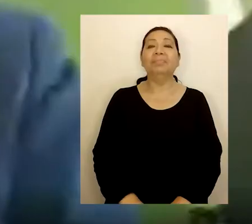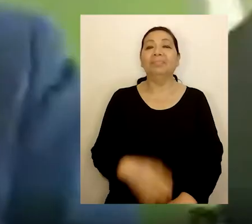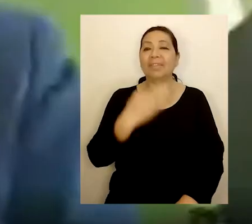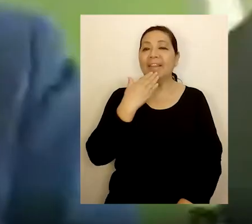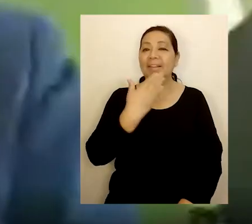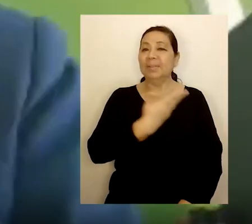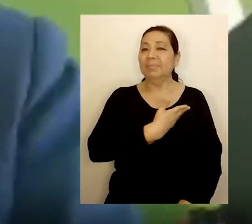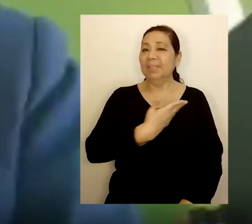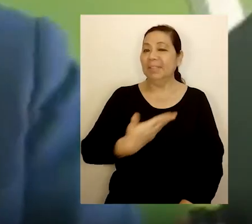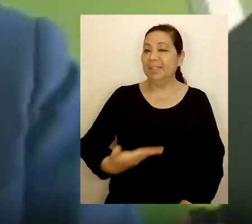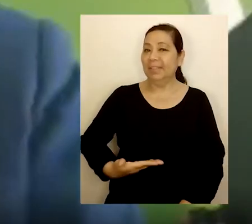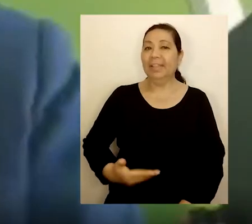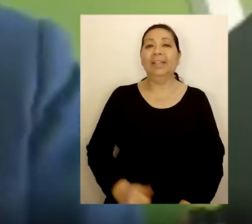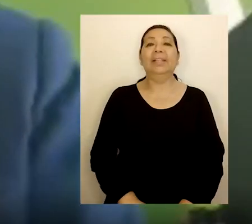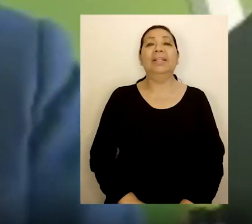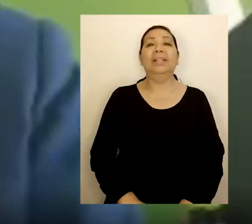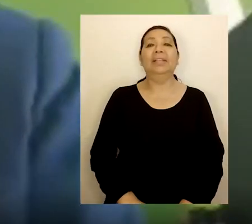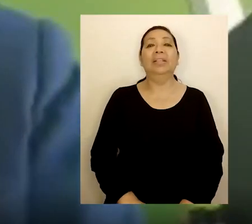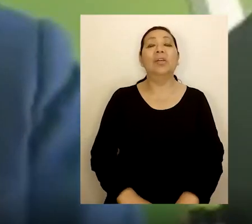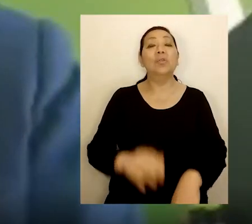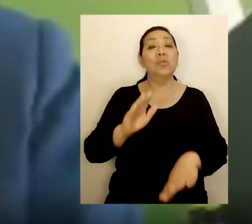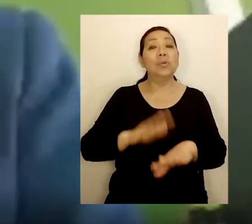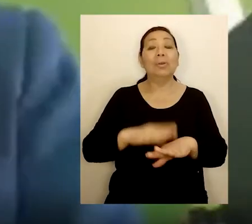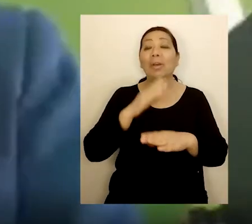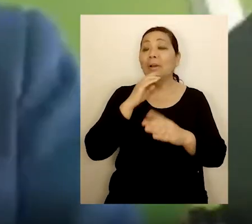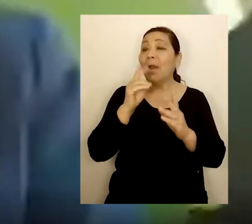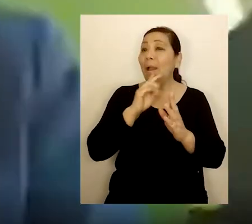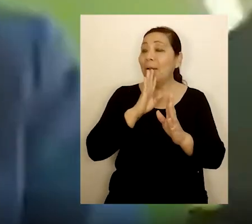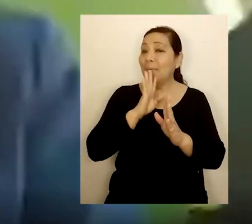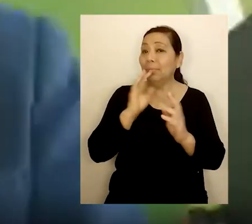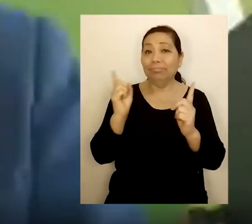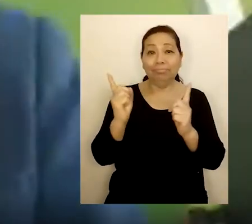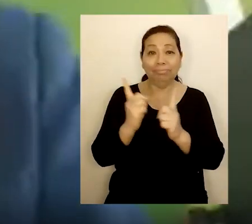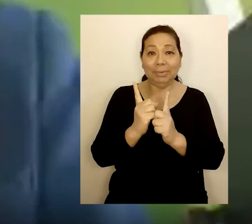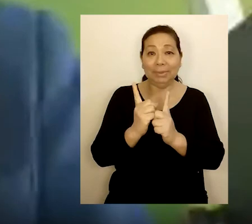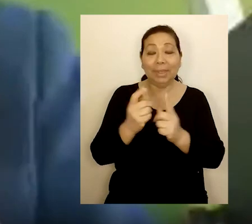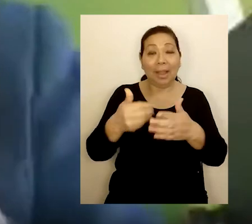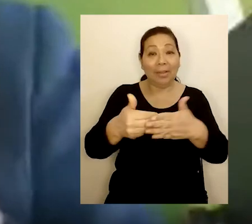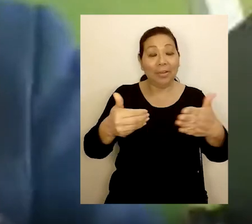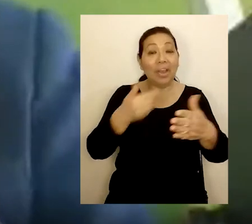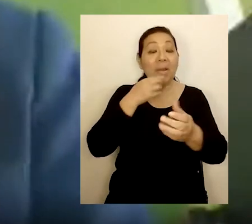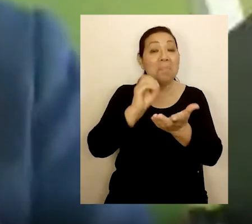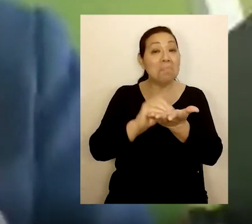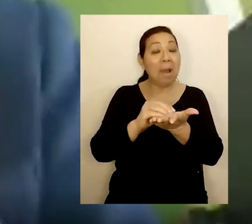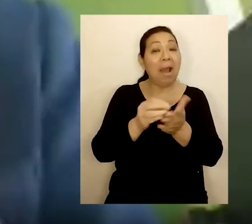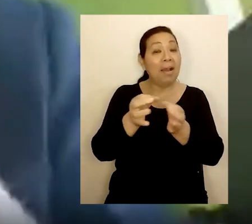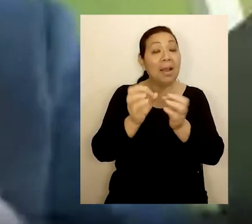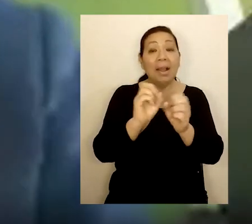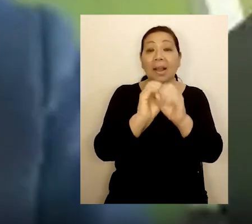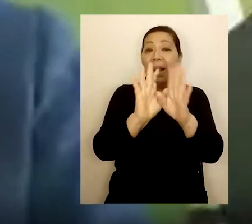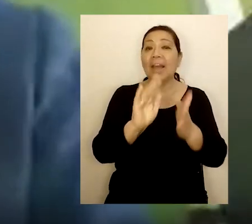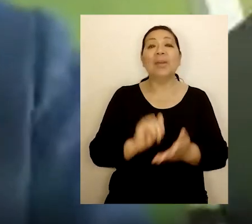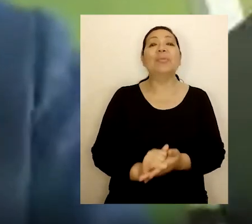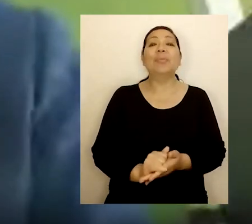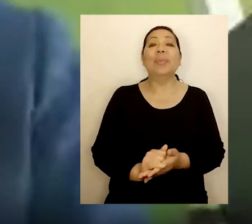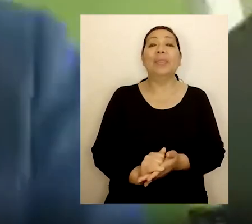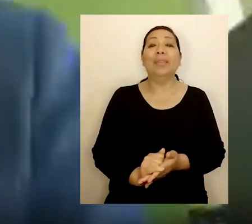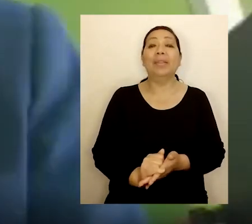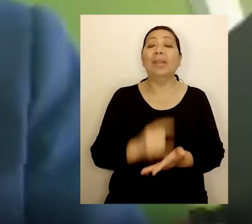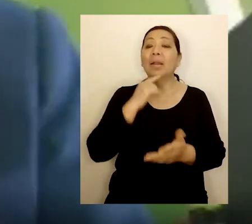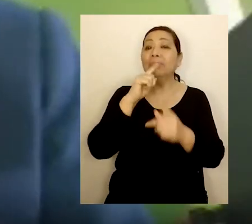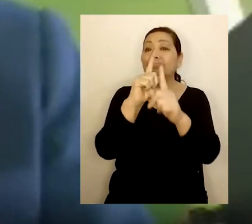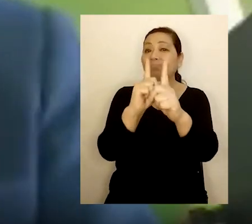Gracias, señora presidenta. Al respecto, y siendo breve, ya que mis antecesores ya han informado claramente, simplemente señalar que al